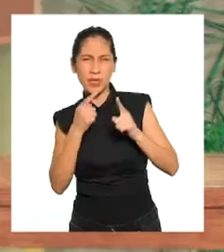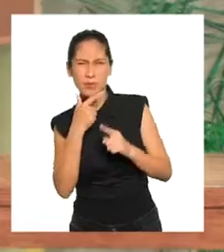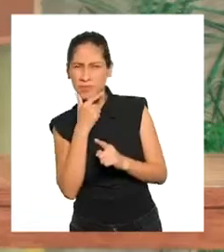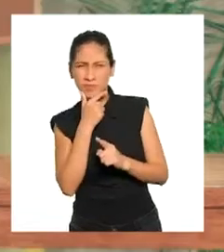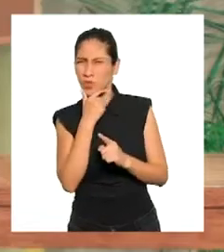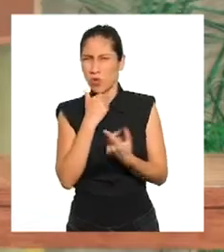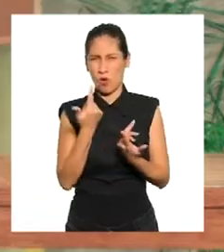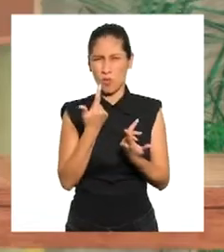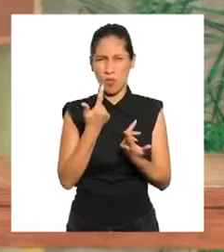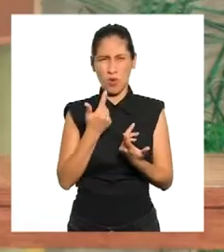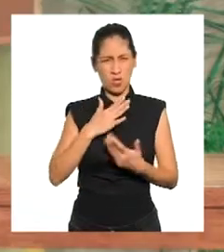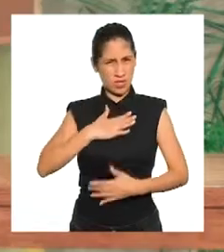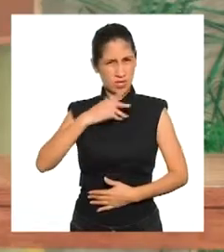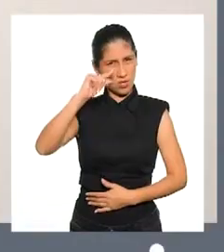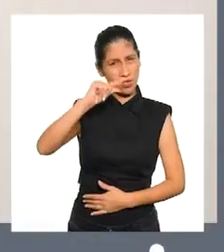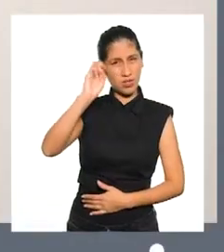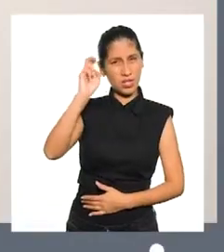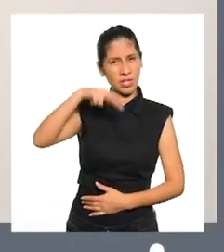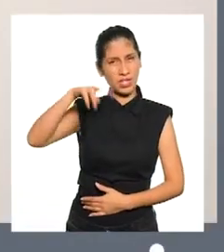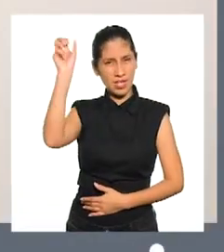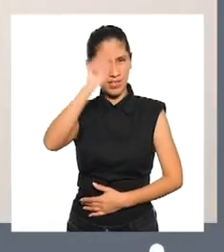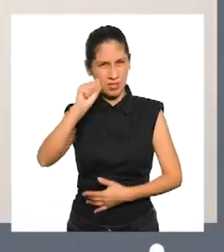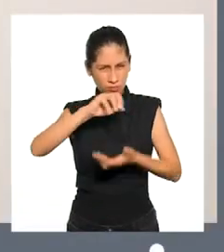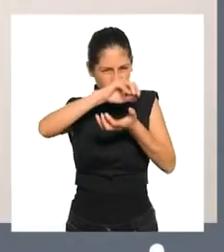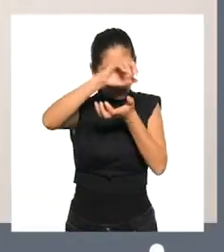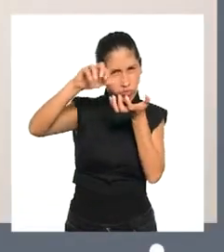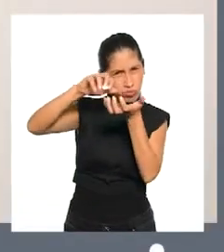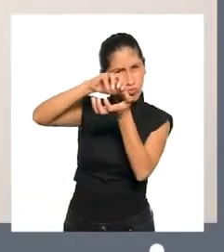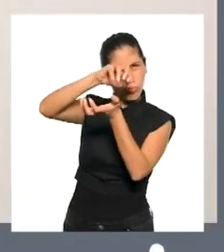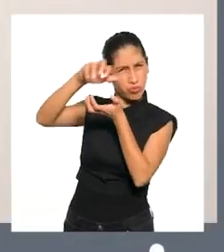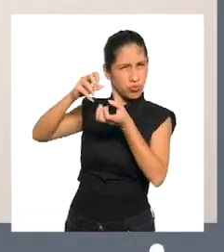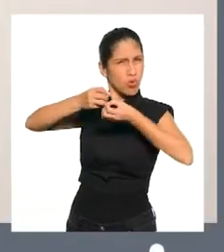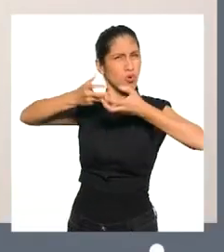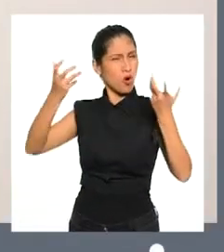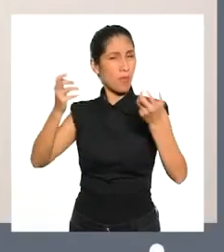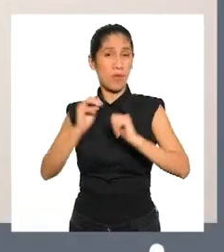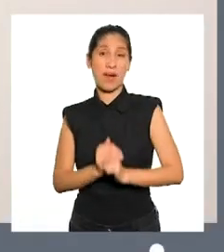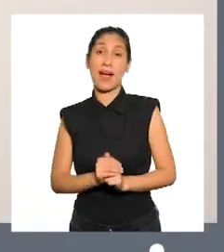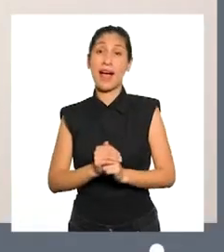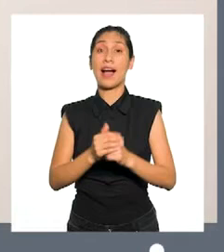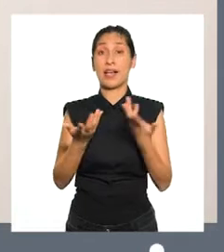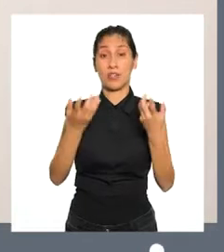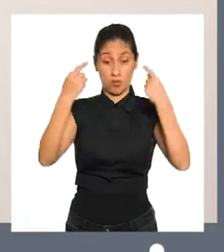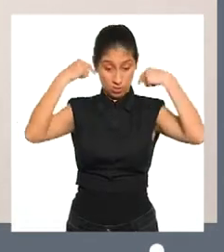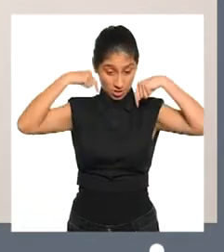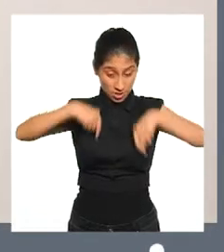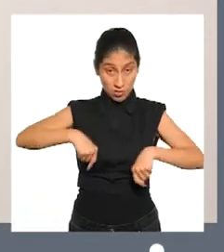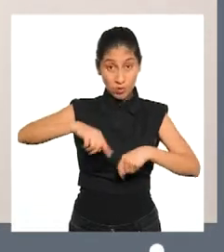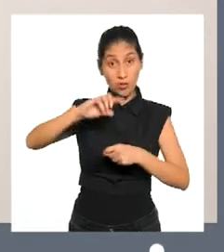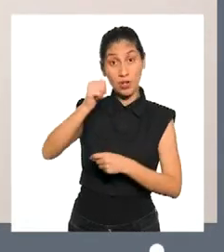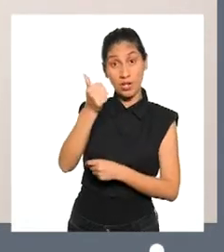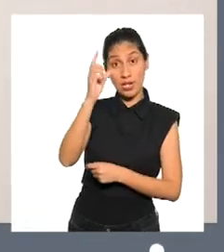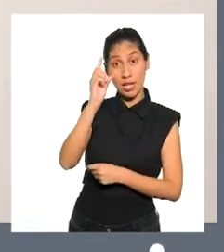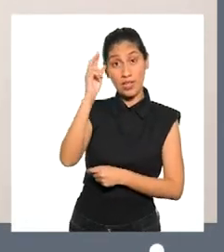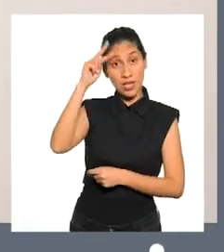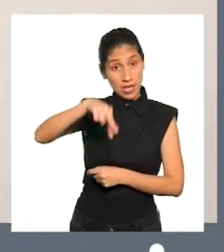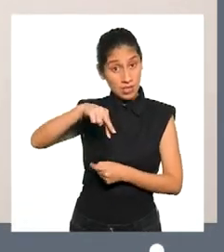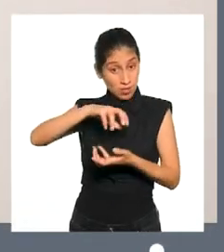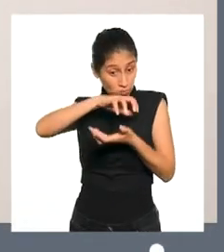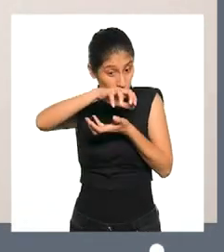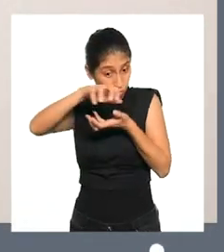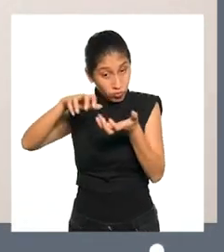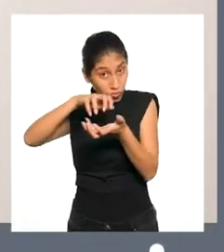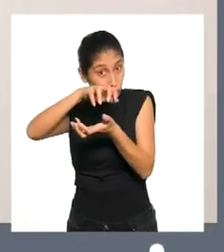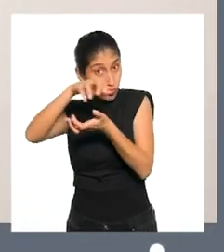parte de cómo se modifican nuestros genes. En realidad, los cambios no se generan en la cadena de ADN, sino en los genes